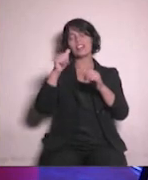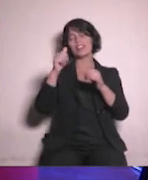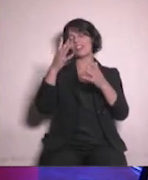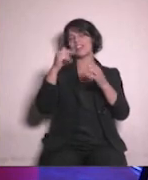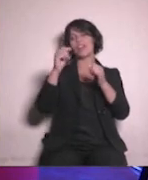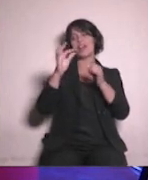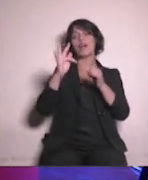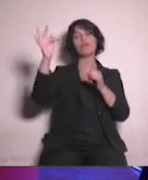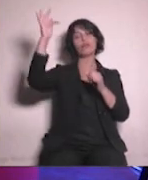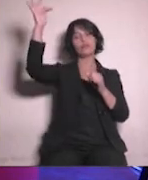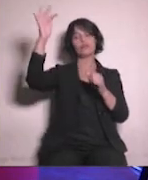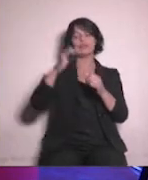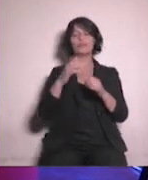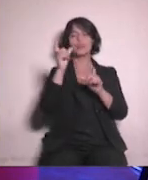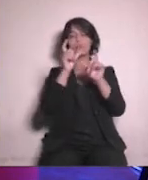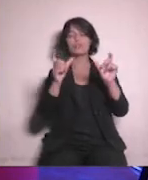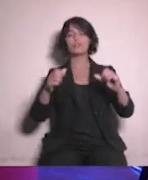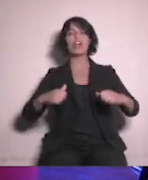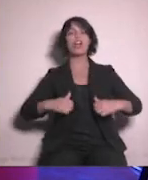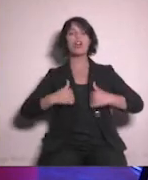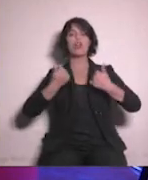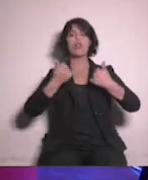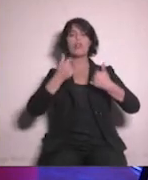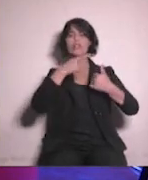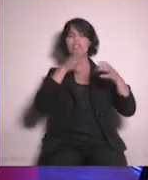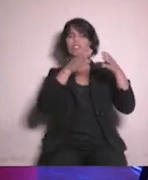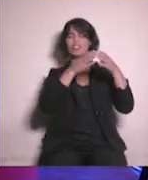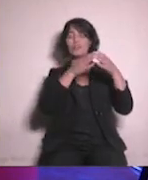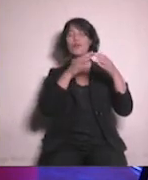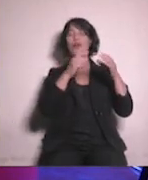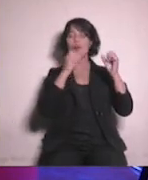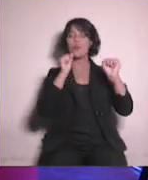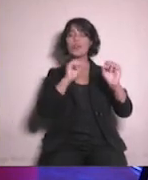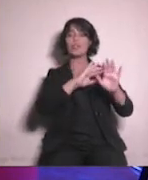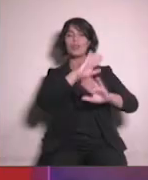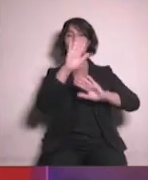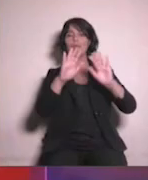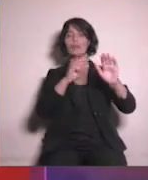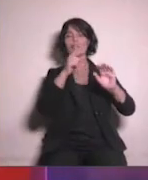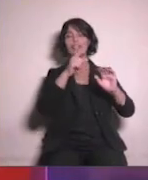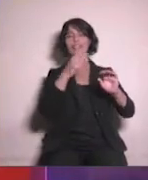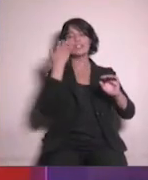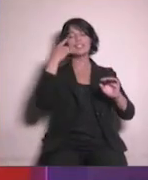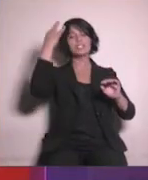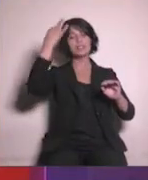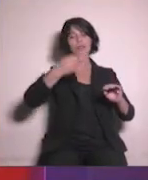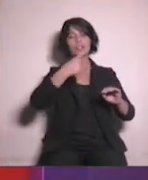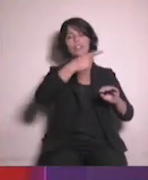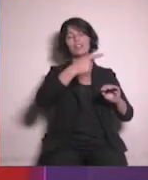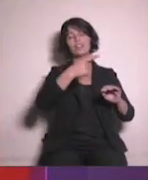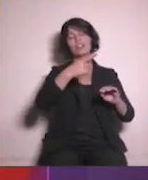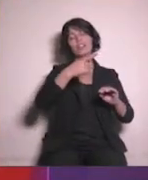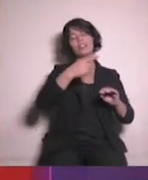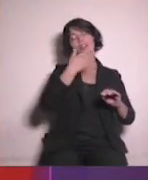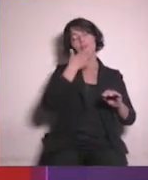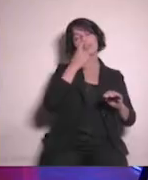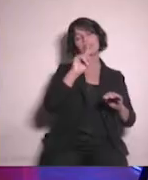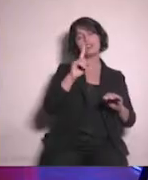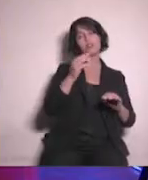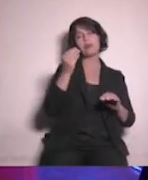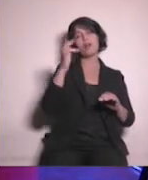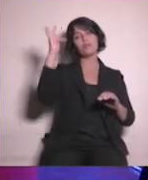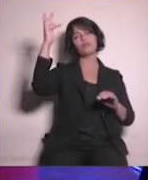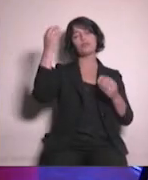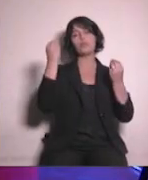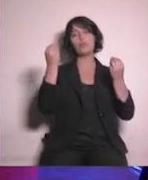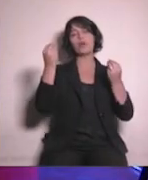Gente joven en estos fondos va a asegurar su capital, pero también va a asegurar el no tener una buena pensión.